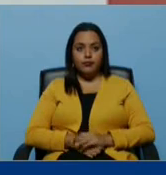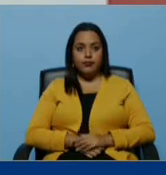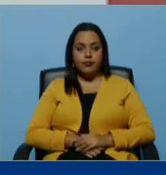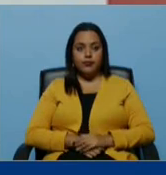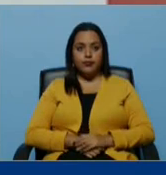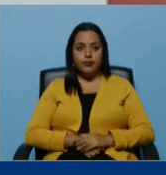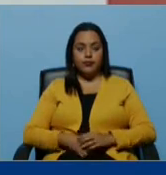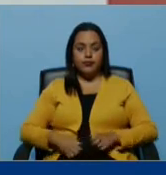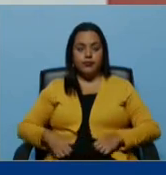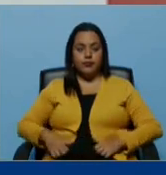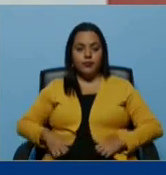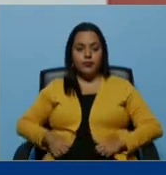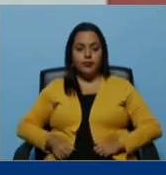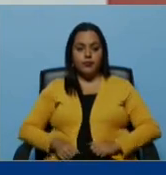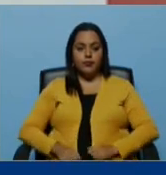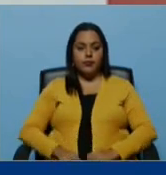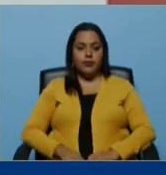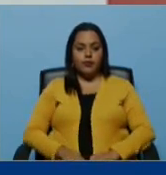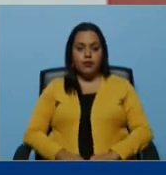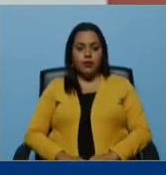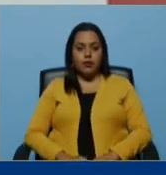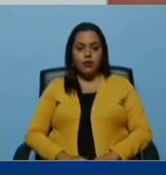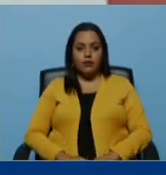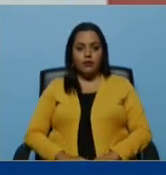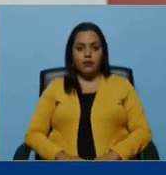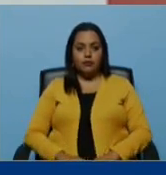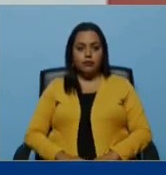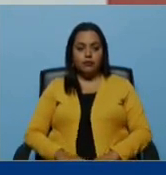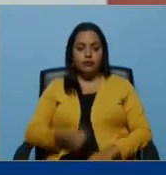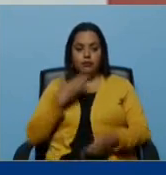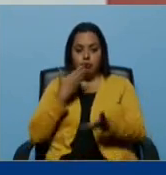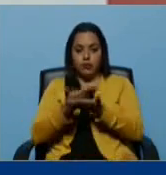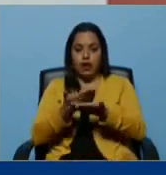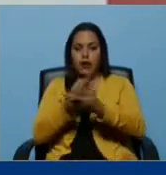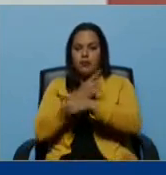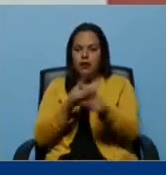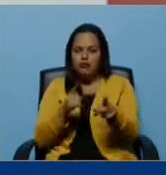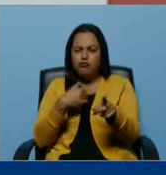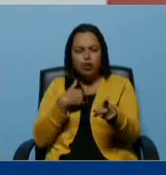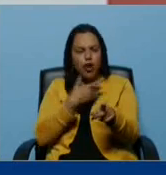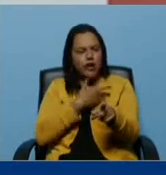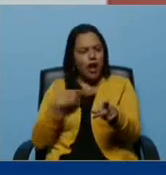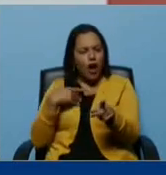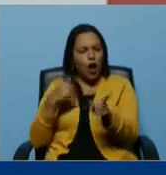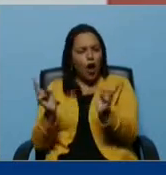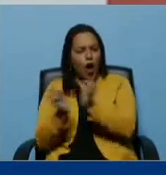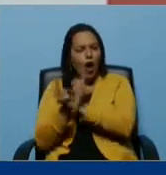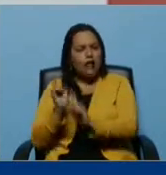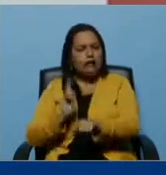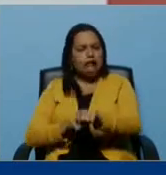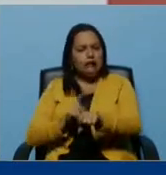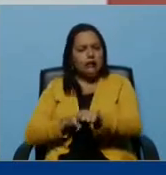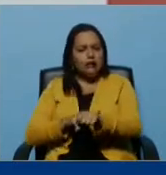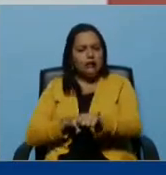pero yo quiero que muy pronto fijemos fecha.